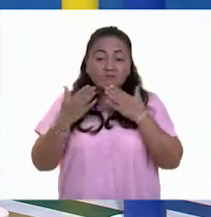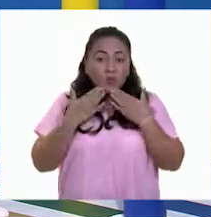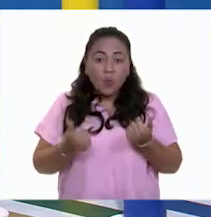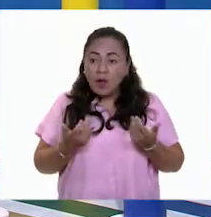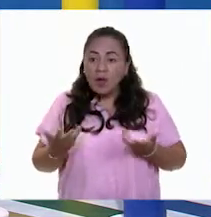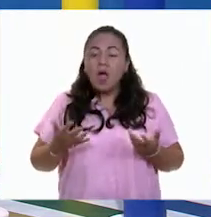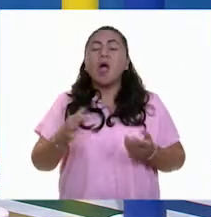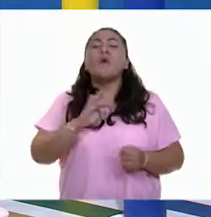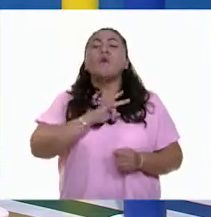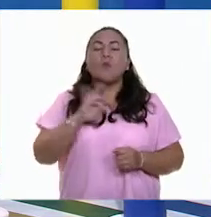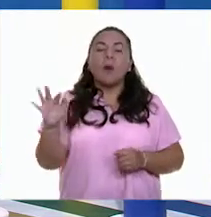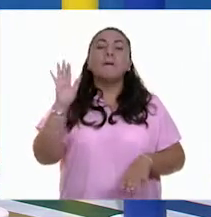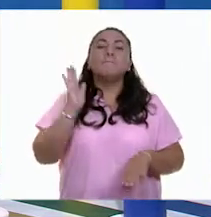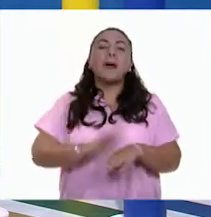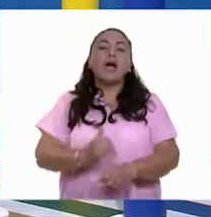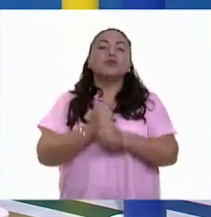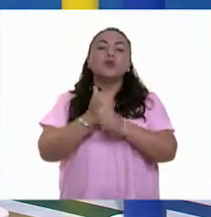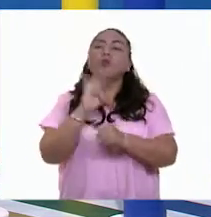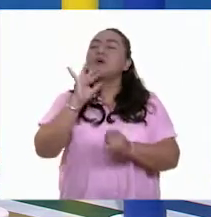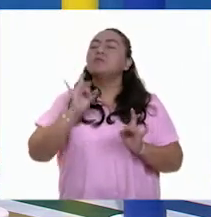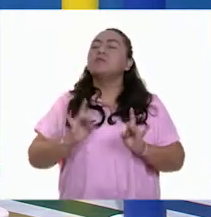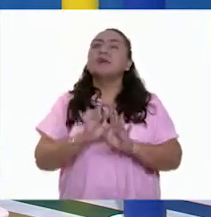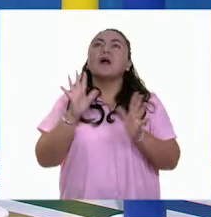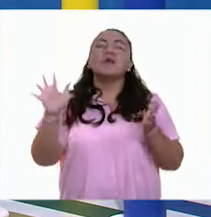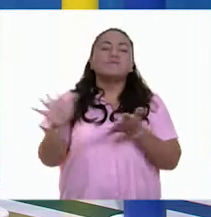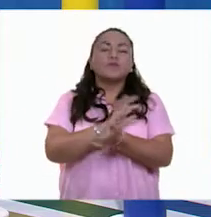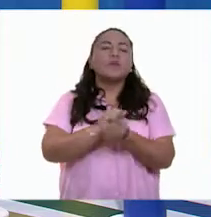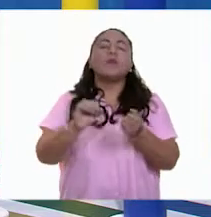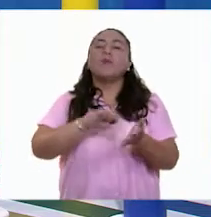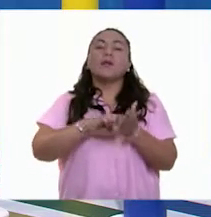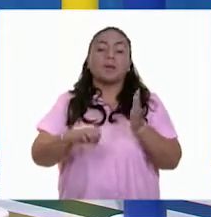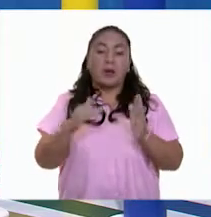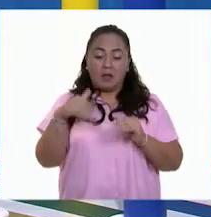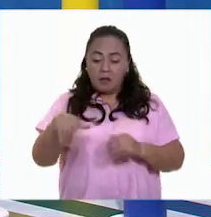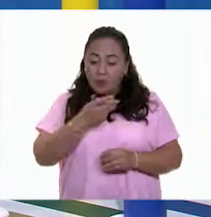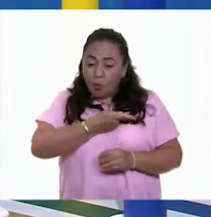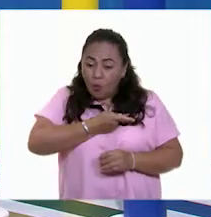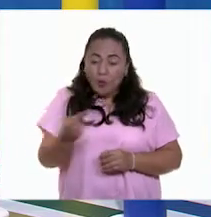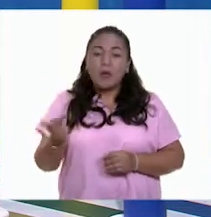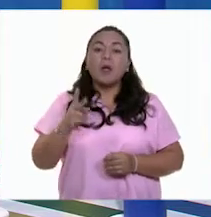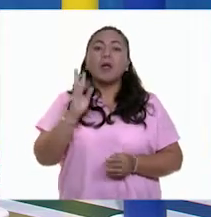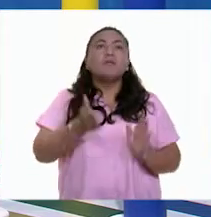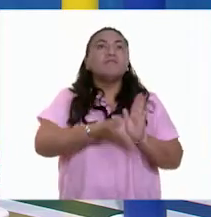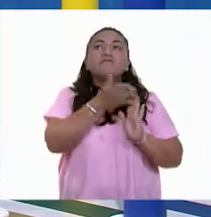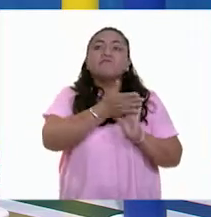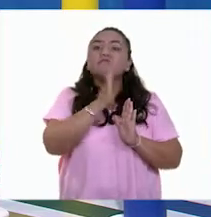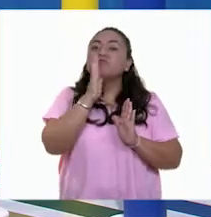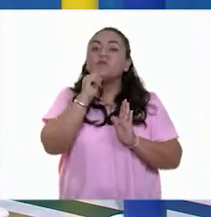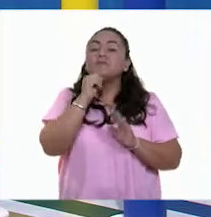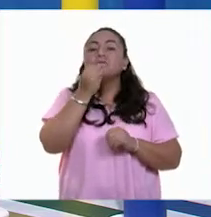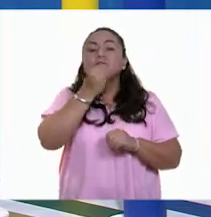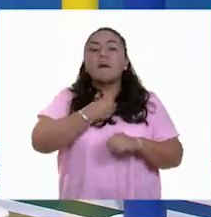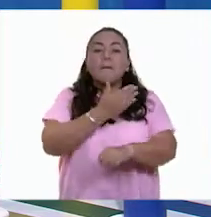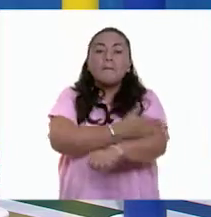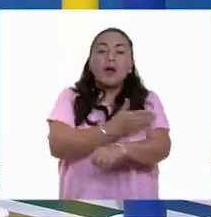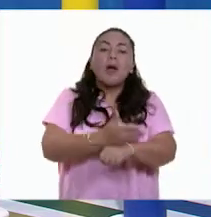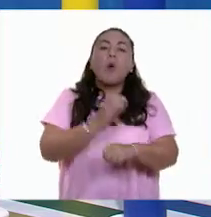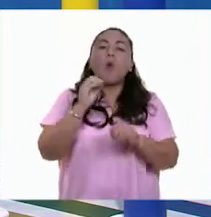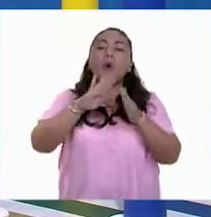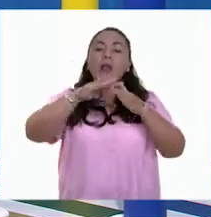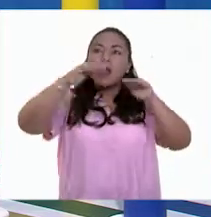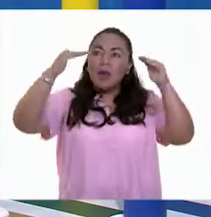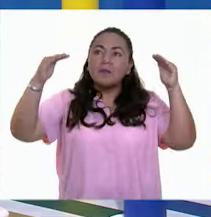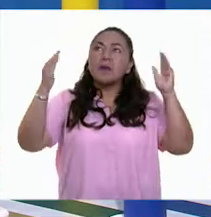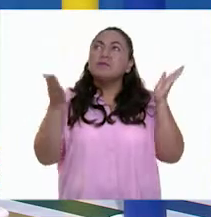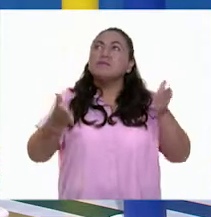un desastre, porque no tendrá una vivienda construida con materiales sólidos, en un lugar seguro. Y en la situación que